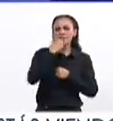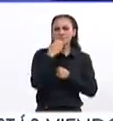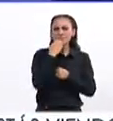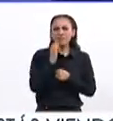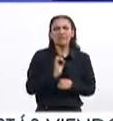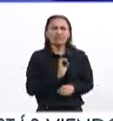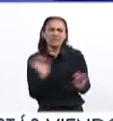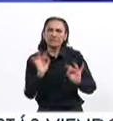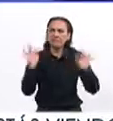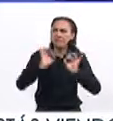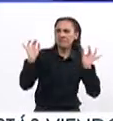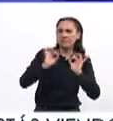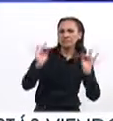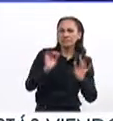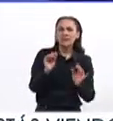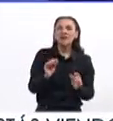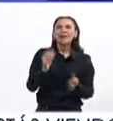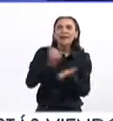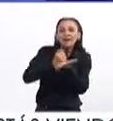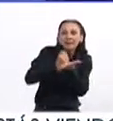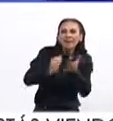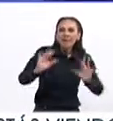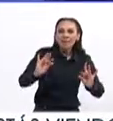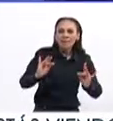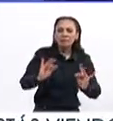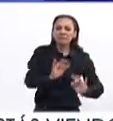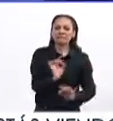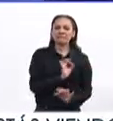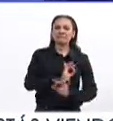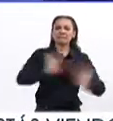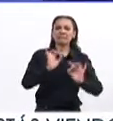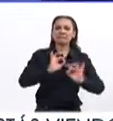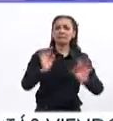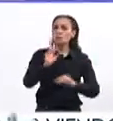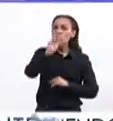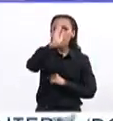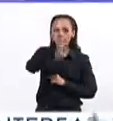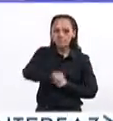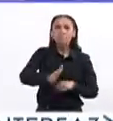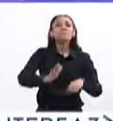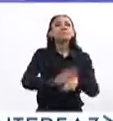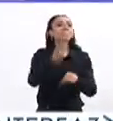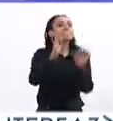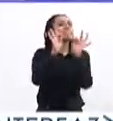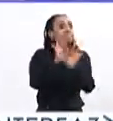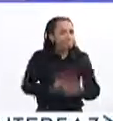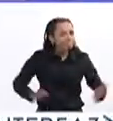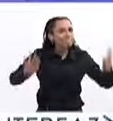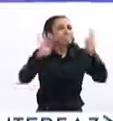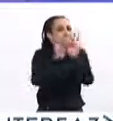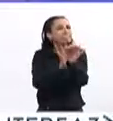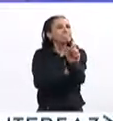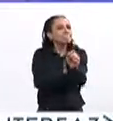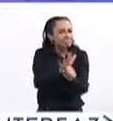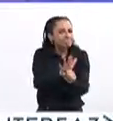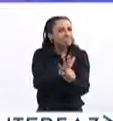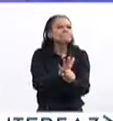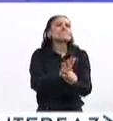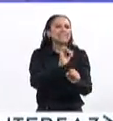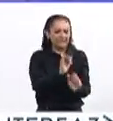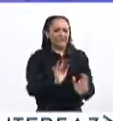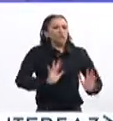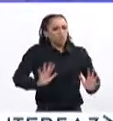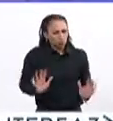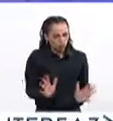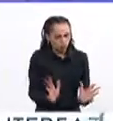toleran texturas, no quieren el pegamento, ¿no? Entonces sí es importante, ¿no? Ni no estimular, pero